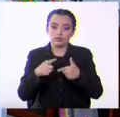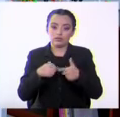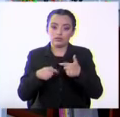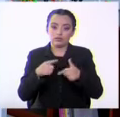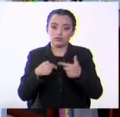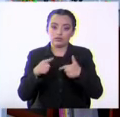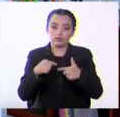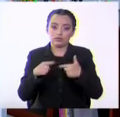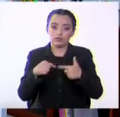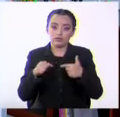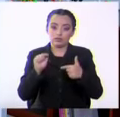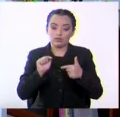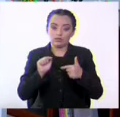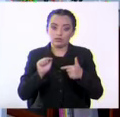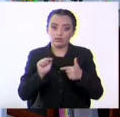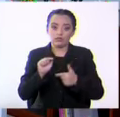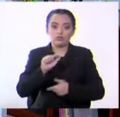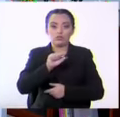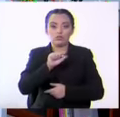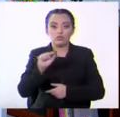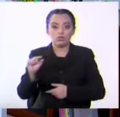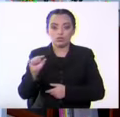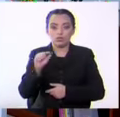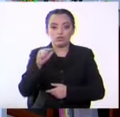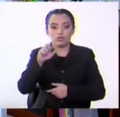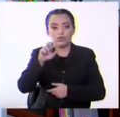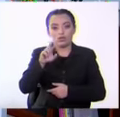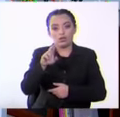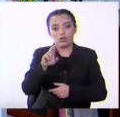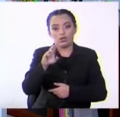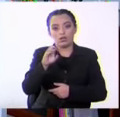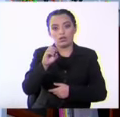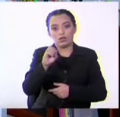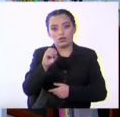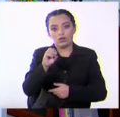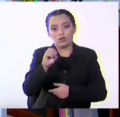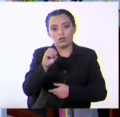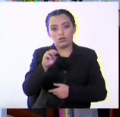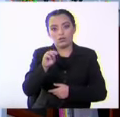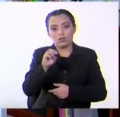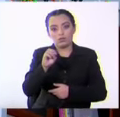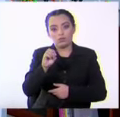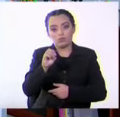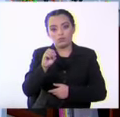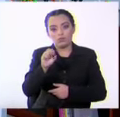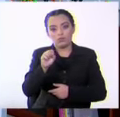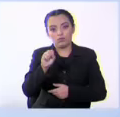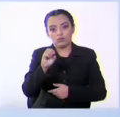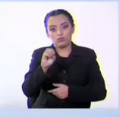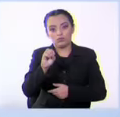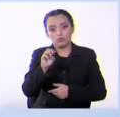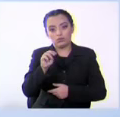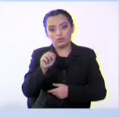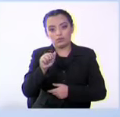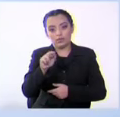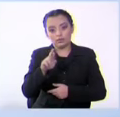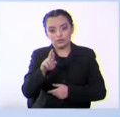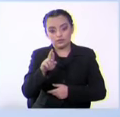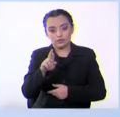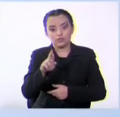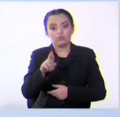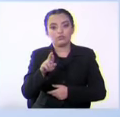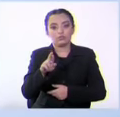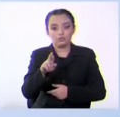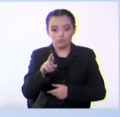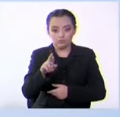nosotros llamamos cromosomas. Entonces, este gen se ubica en un lugar específico